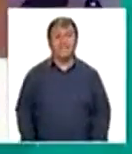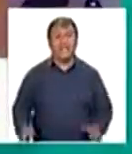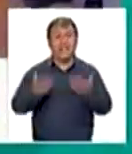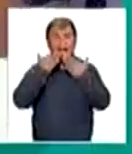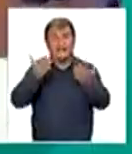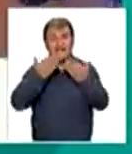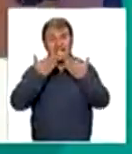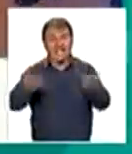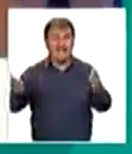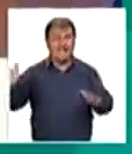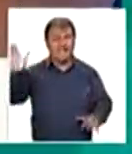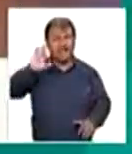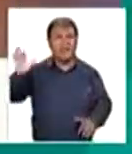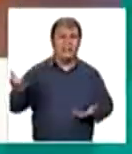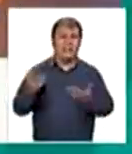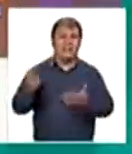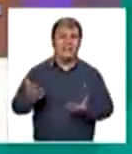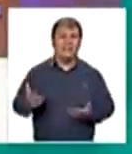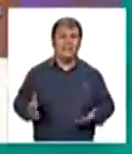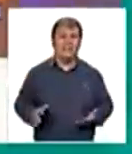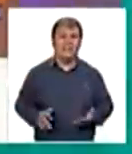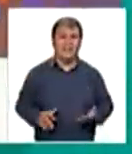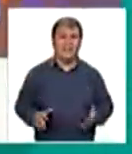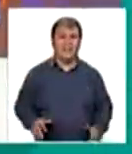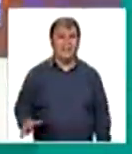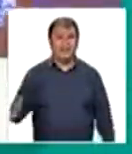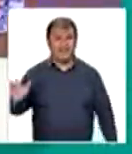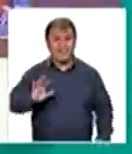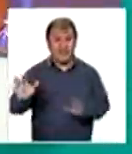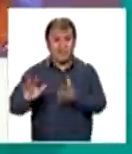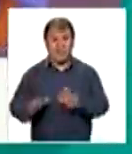gracias. Pero espérense, ya, se quedan los chicos, igual, o sea, se van.